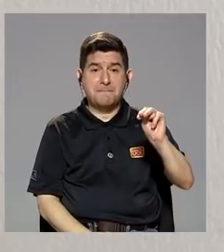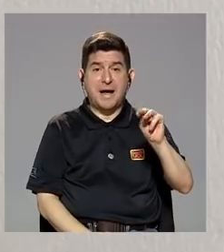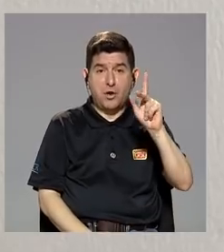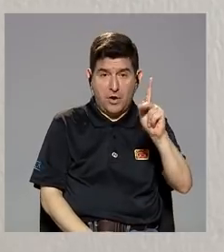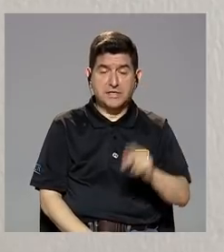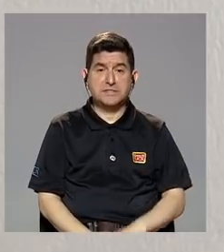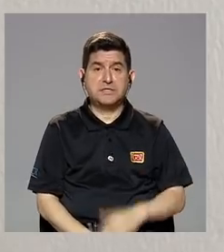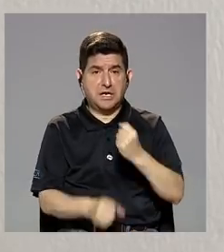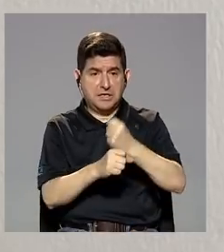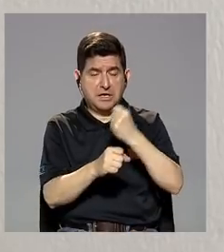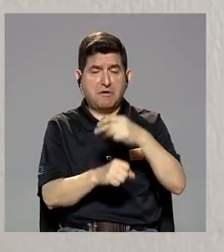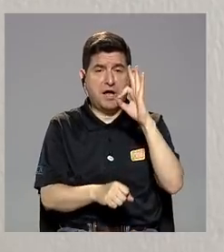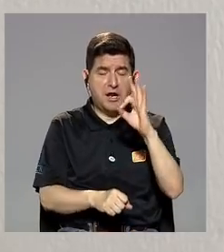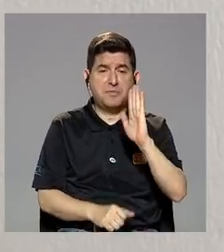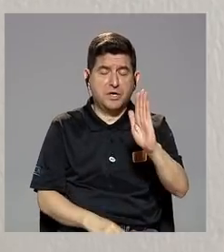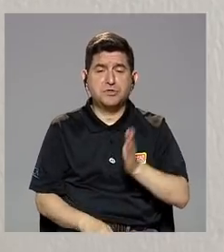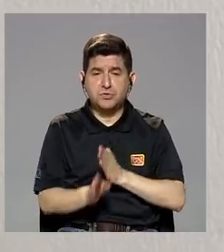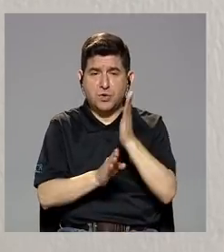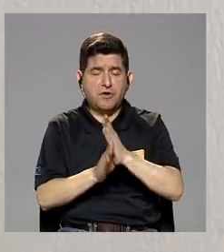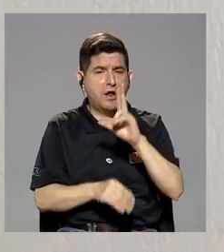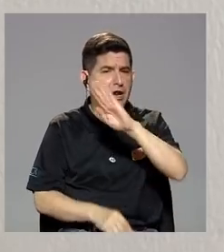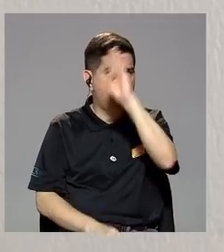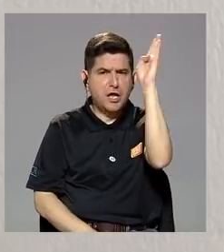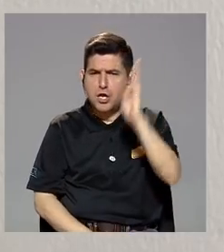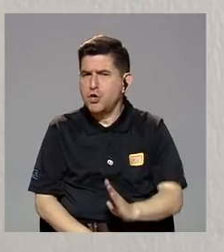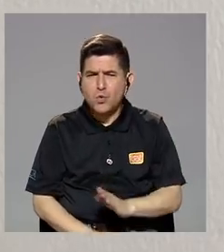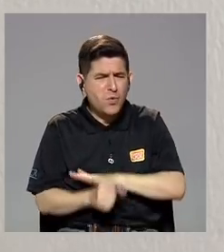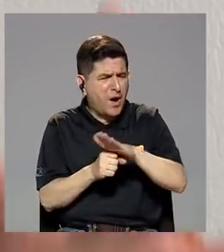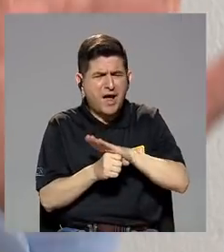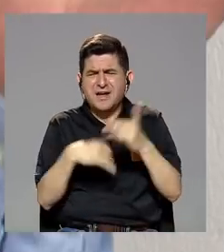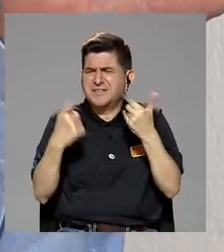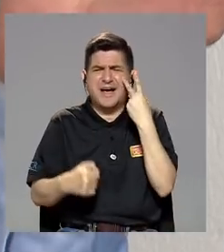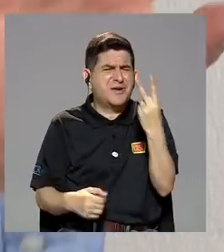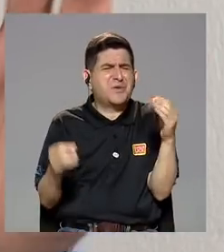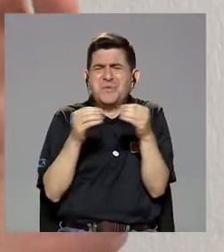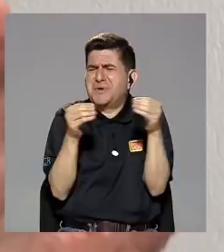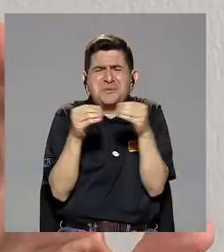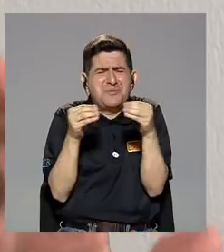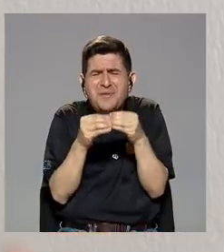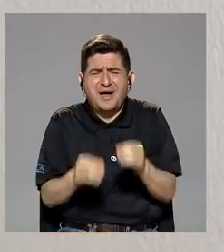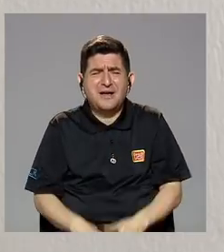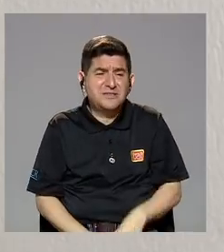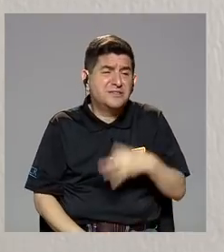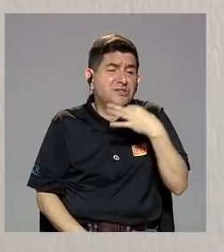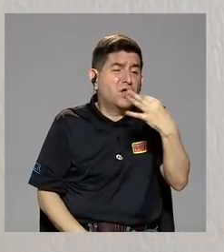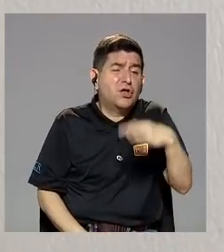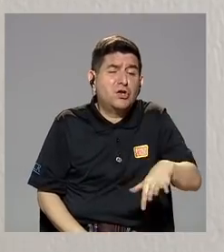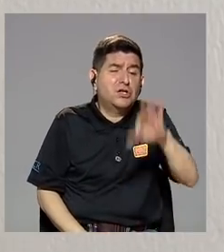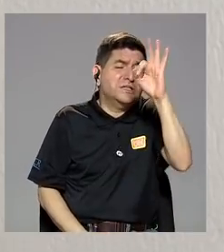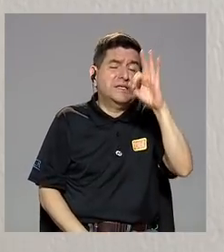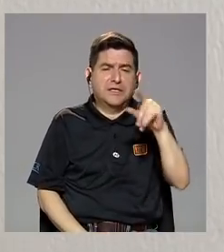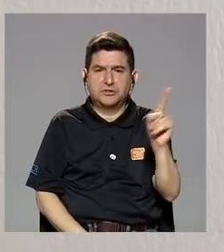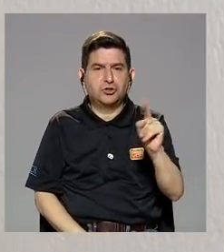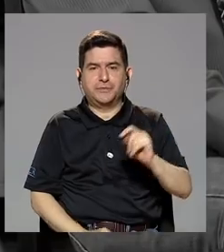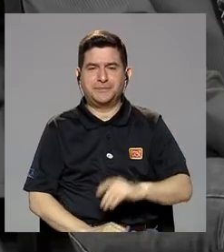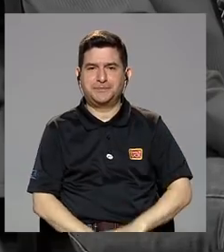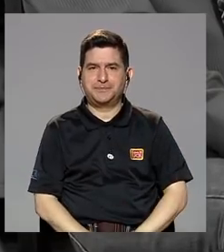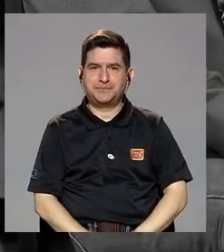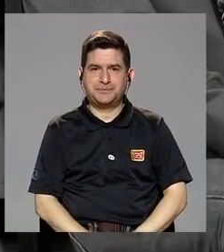y nunca saturó nunca alguien dijo ya no quiero ver más esto porque todos los días me lo encuentro hasta en la sopa